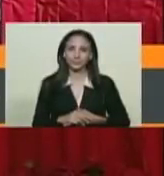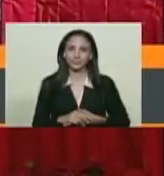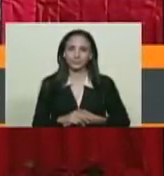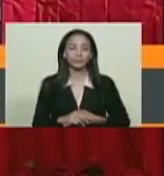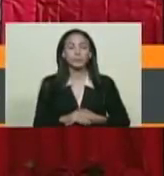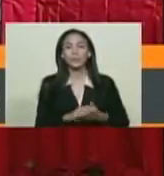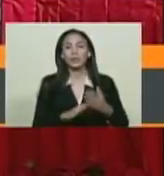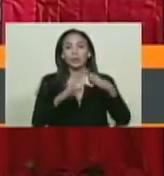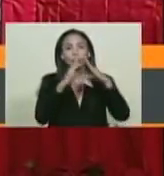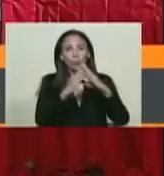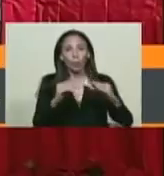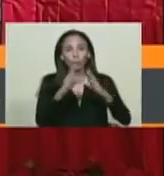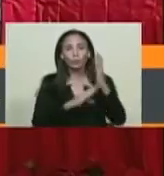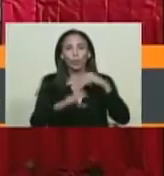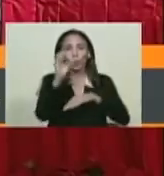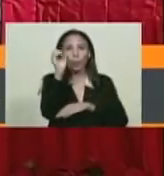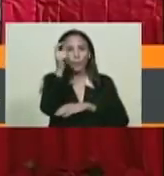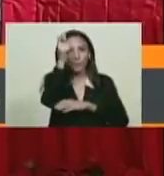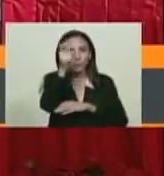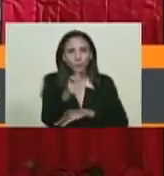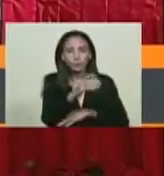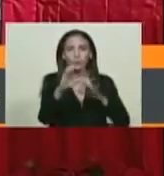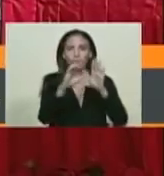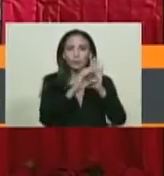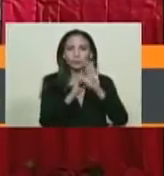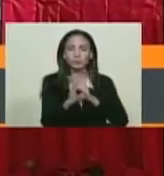Y a todos los constituyentes y